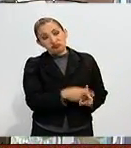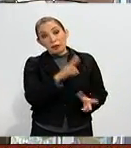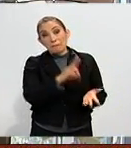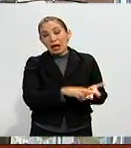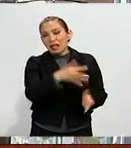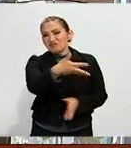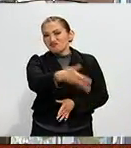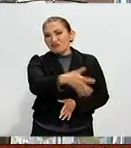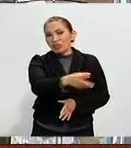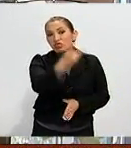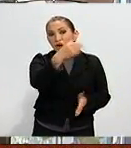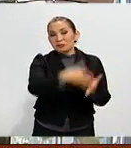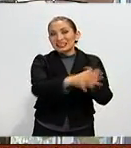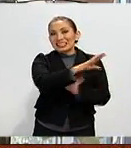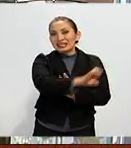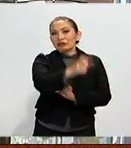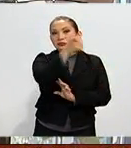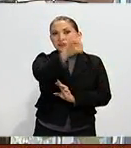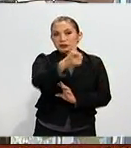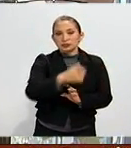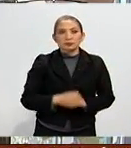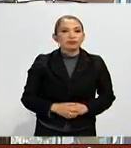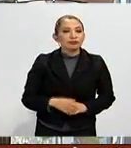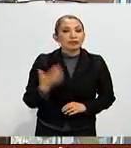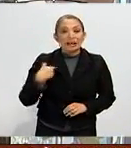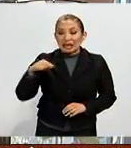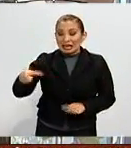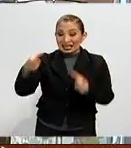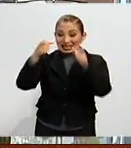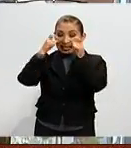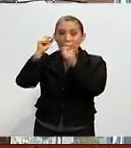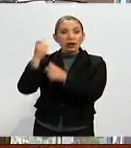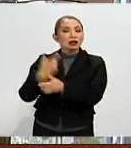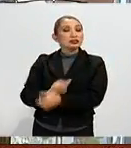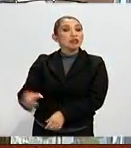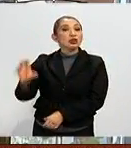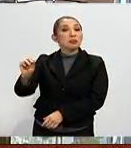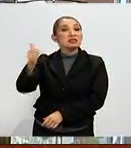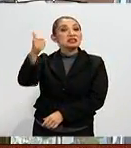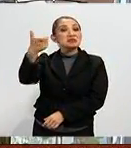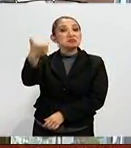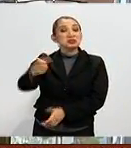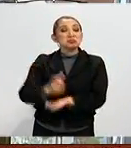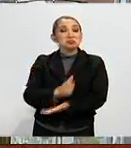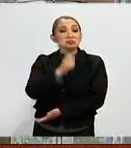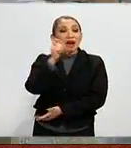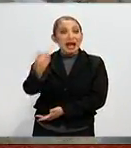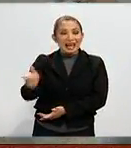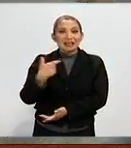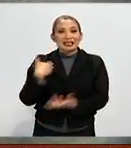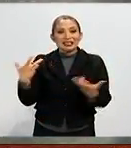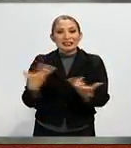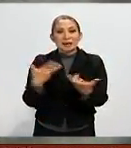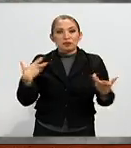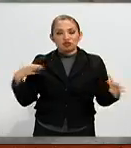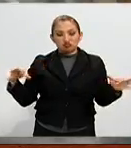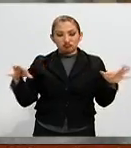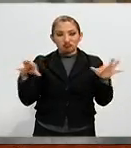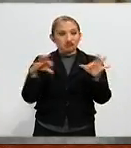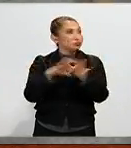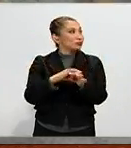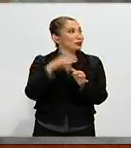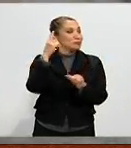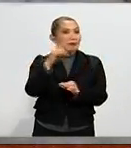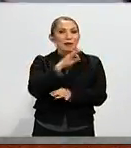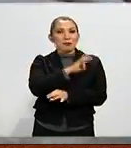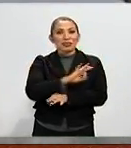un costo aproximado de 2.500 pesos. Nuestros armazones cuestan 196 pesos, pero hicimos una fusión para